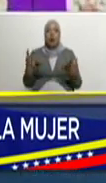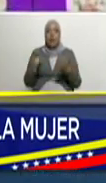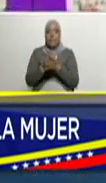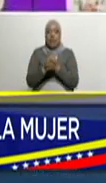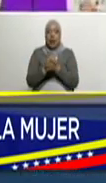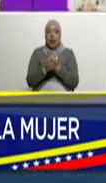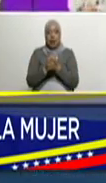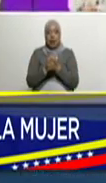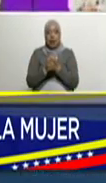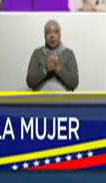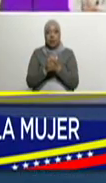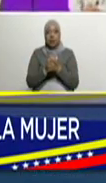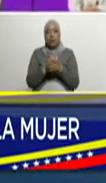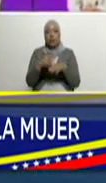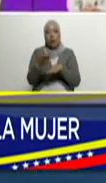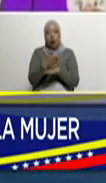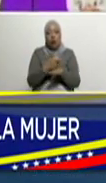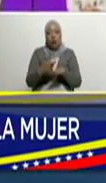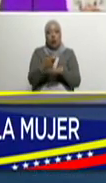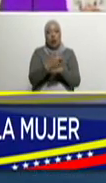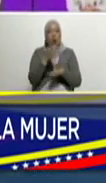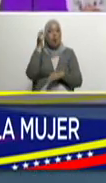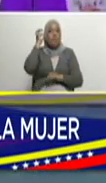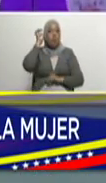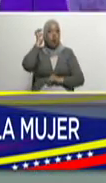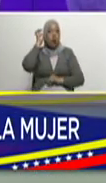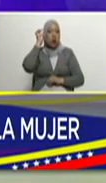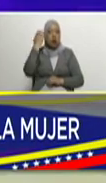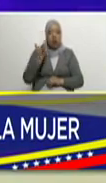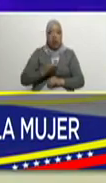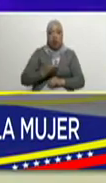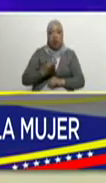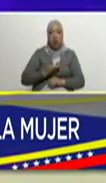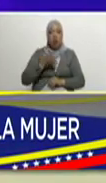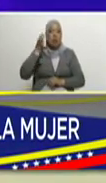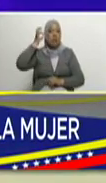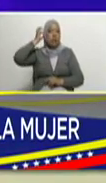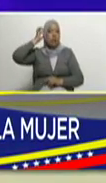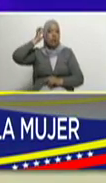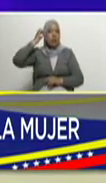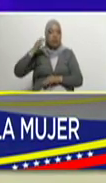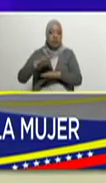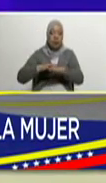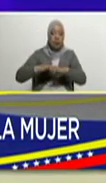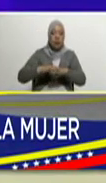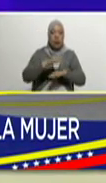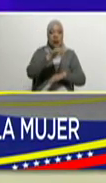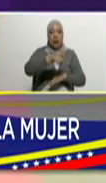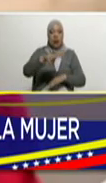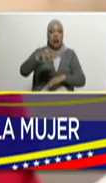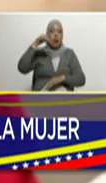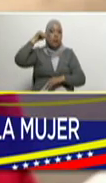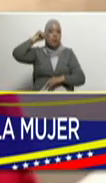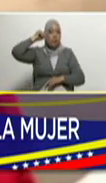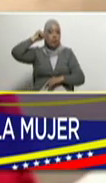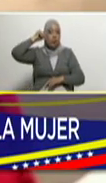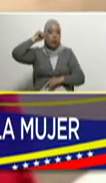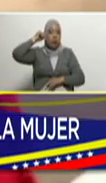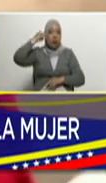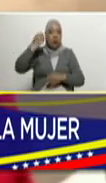compañeras, gobernadoras, alcaldesas, ministras que